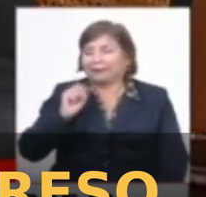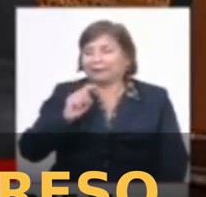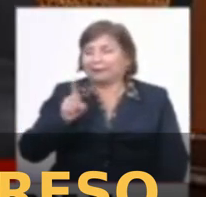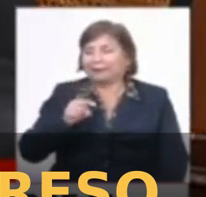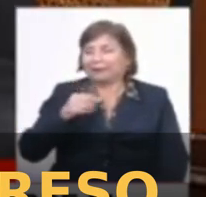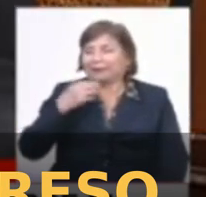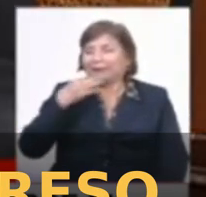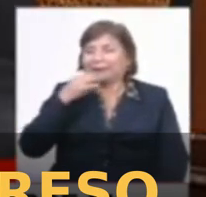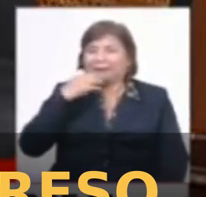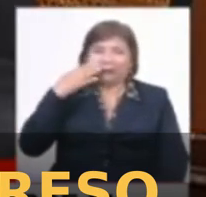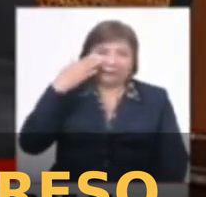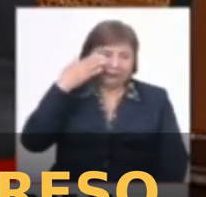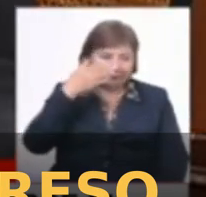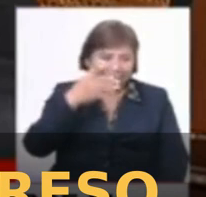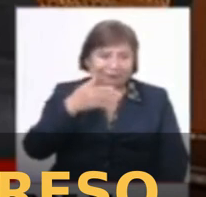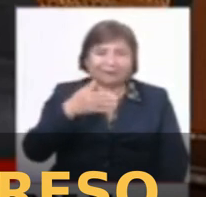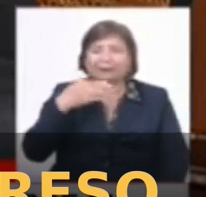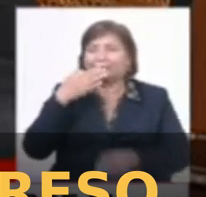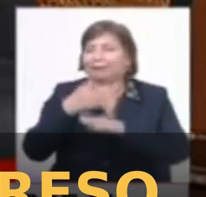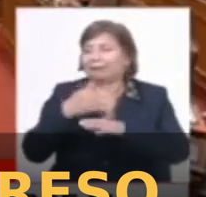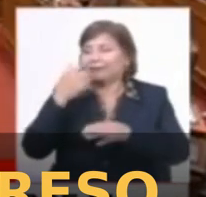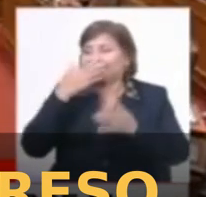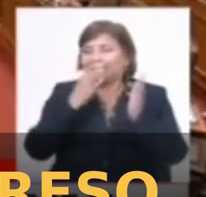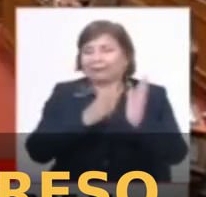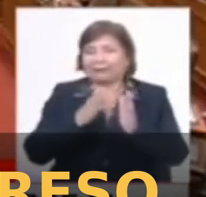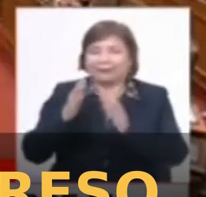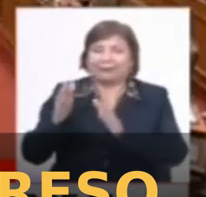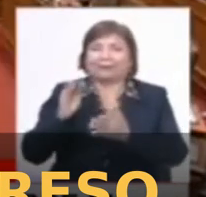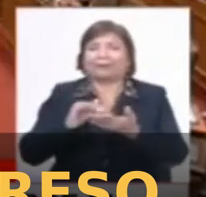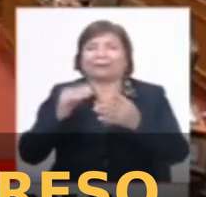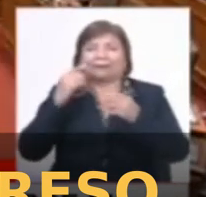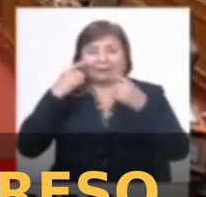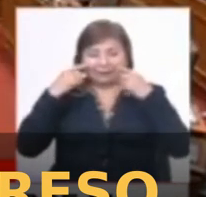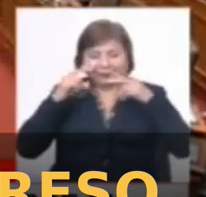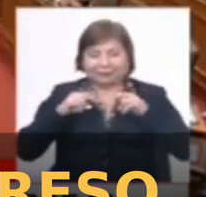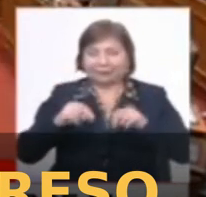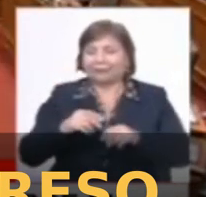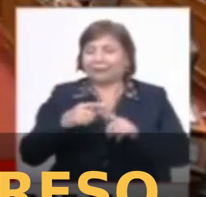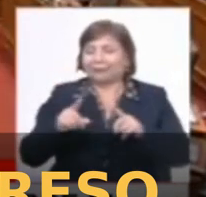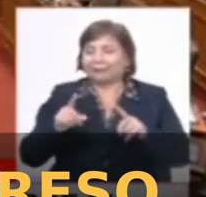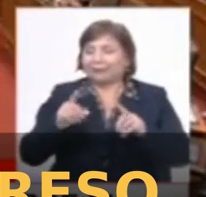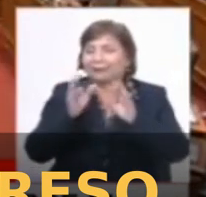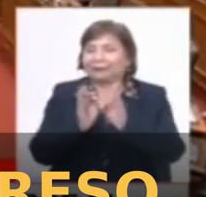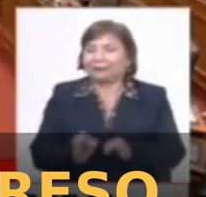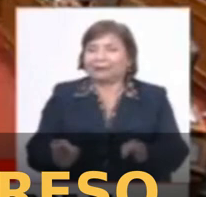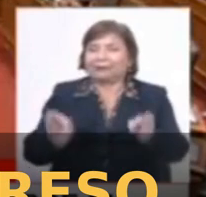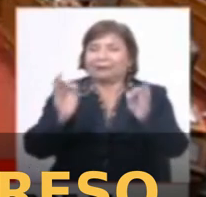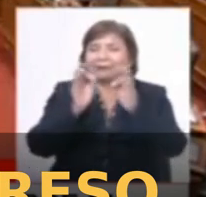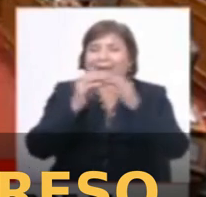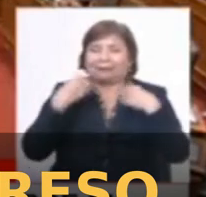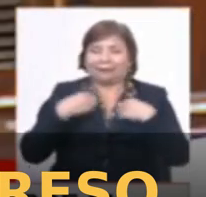Que siempre se dirijan a la presidencia para llevar en orden el desarrollo de la investigación, pero es importante que el señor